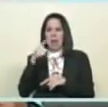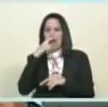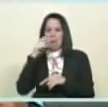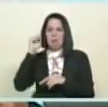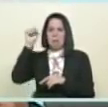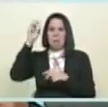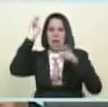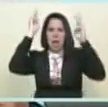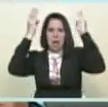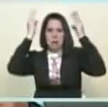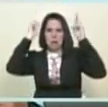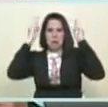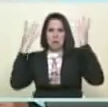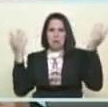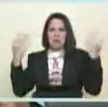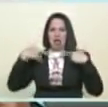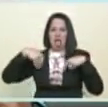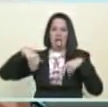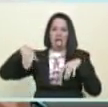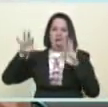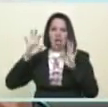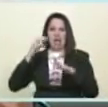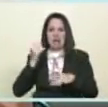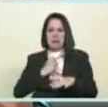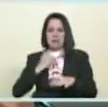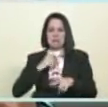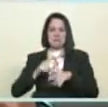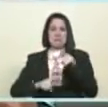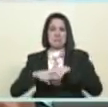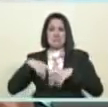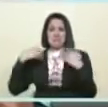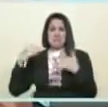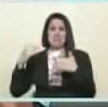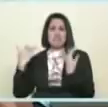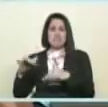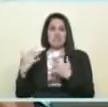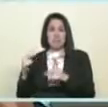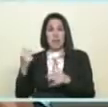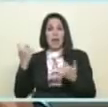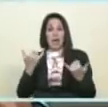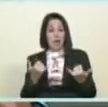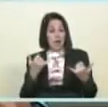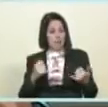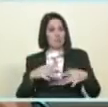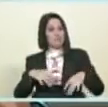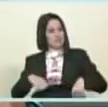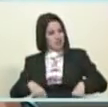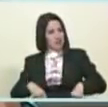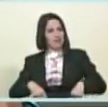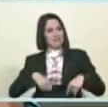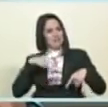Con Maburro nosotros le hacemos cualquier cosa. Maburro, agárrense duro, pues.